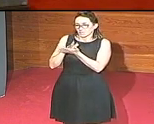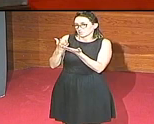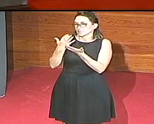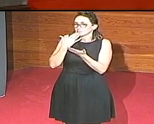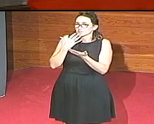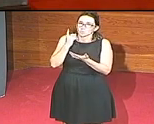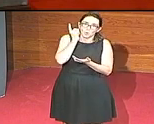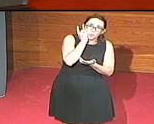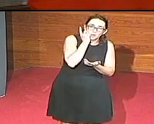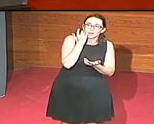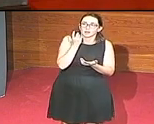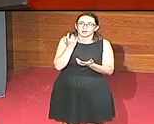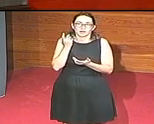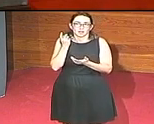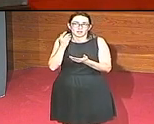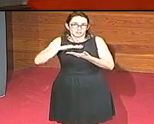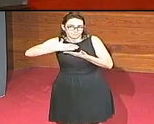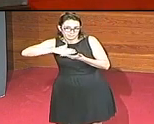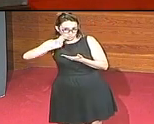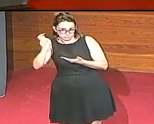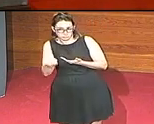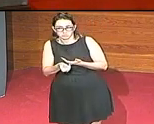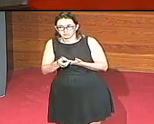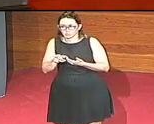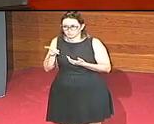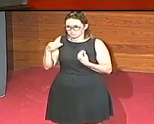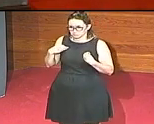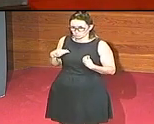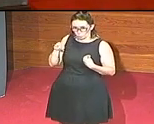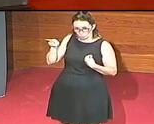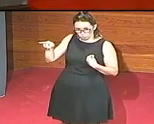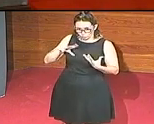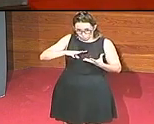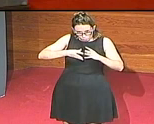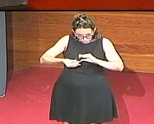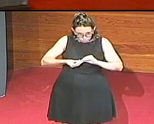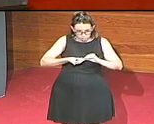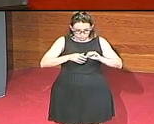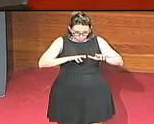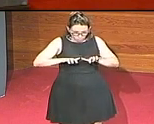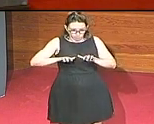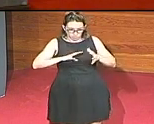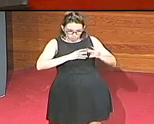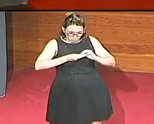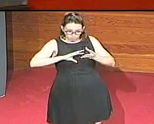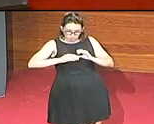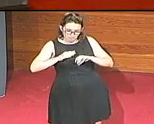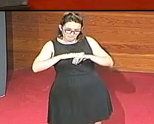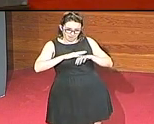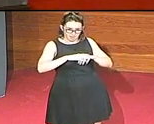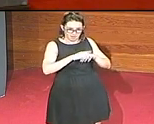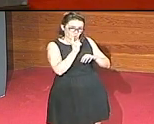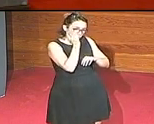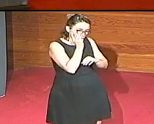móvil y tal que eres tú el que el que adapta todas las las imágenes y